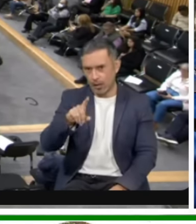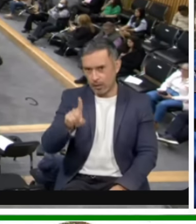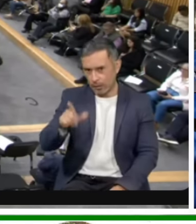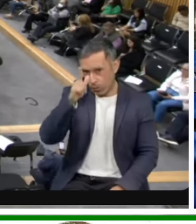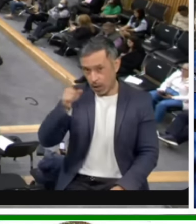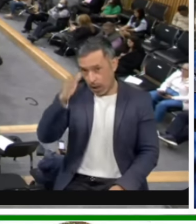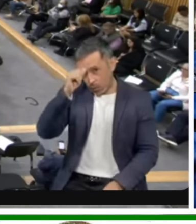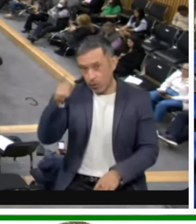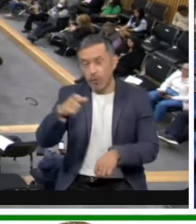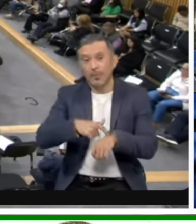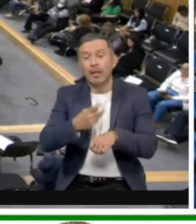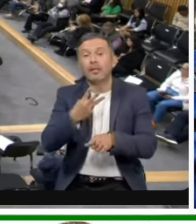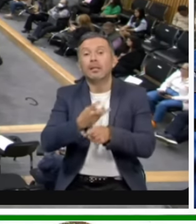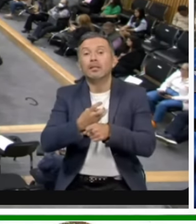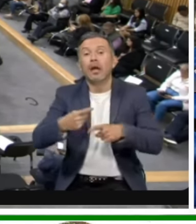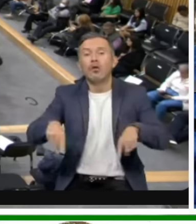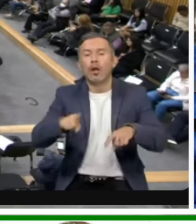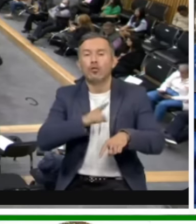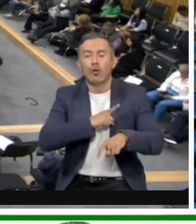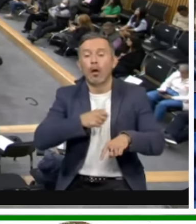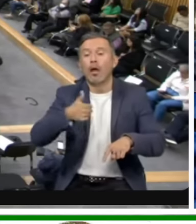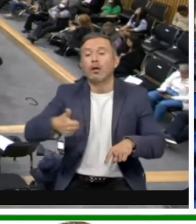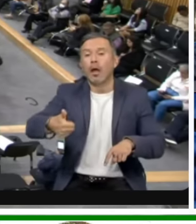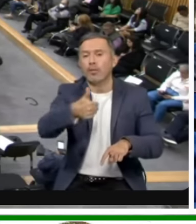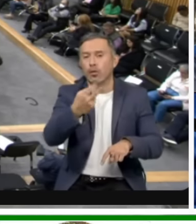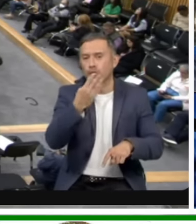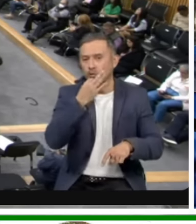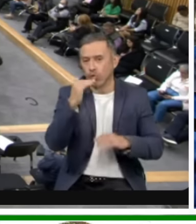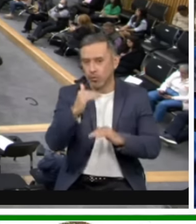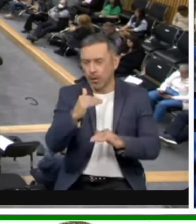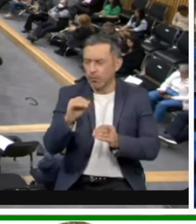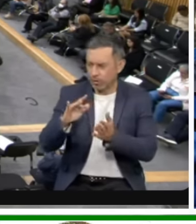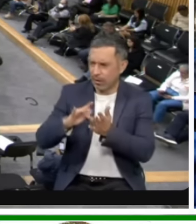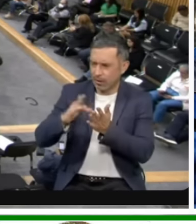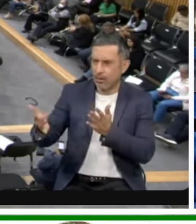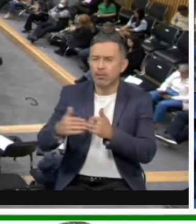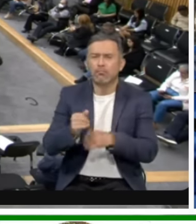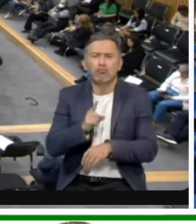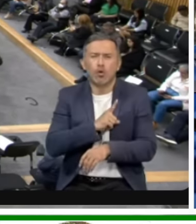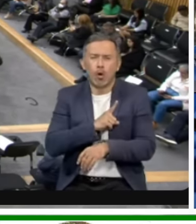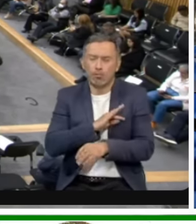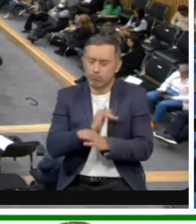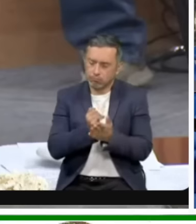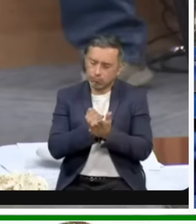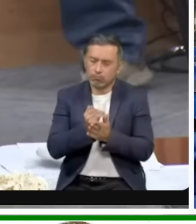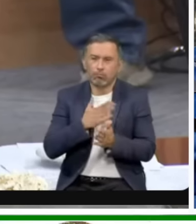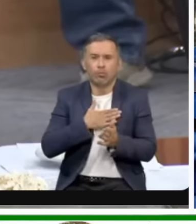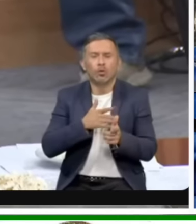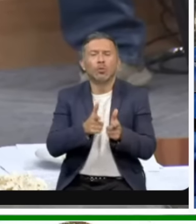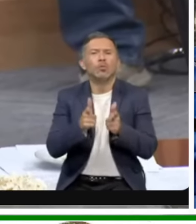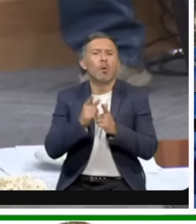ya en tercera ronda son dos minutos por participación Gracias para fijar de manera definitiva la posición del partido